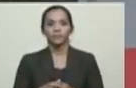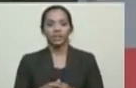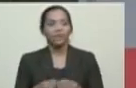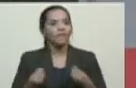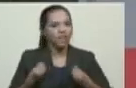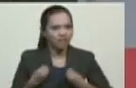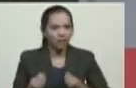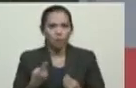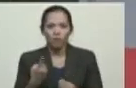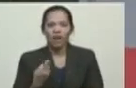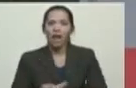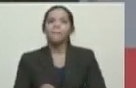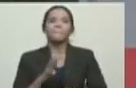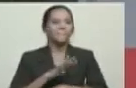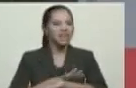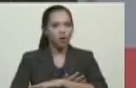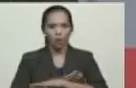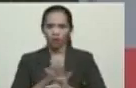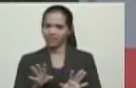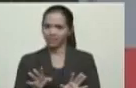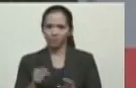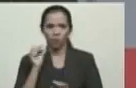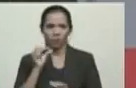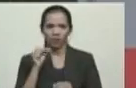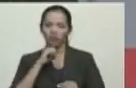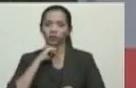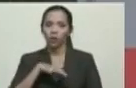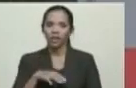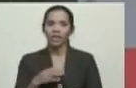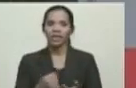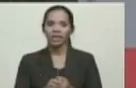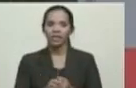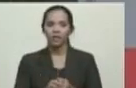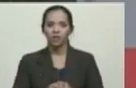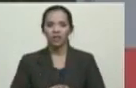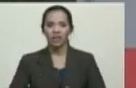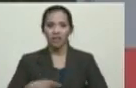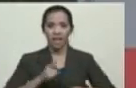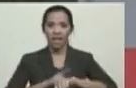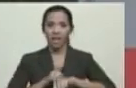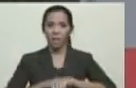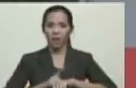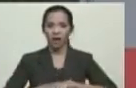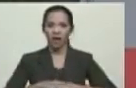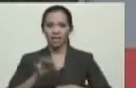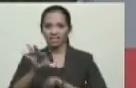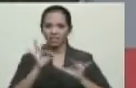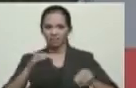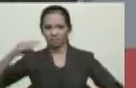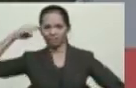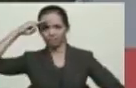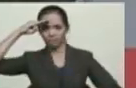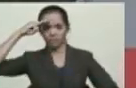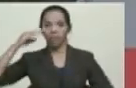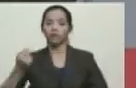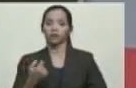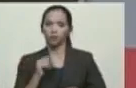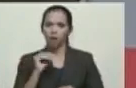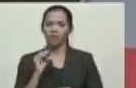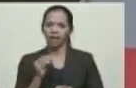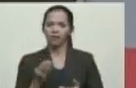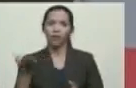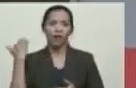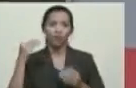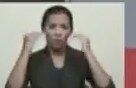Vivimos una de las peores etapas de la historia, que fue la época de la recluta. Que gracias a Dios, y en una conversación que yo tuve con el comandante